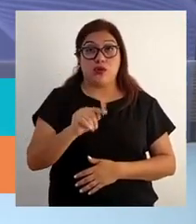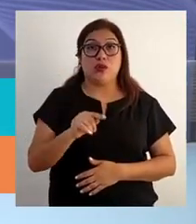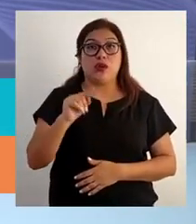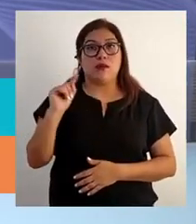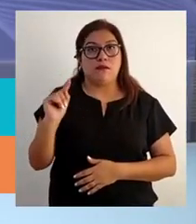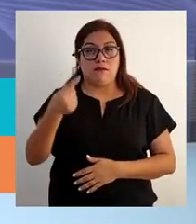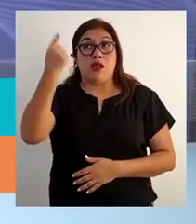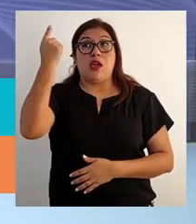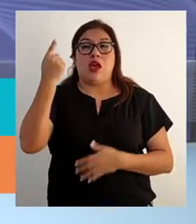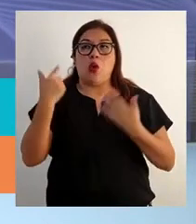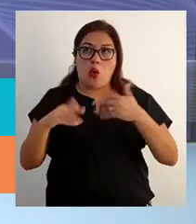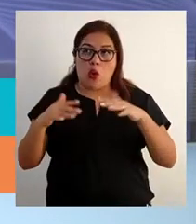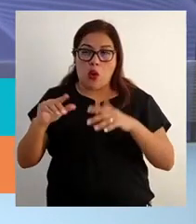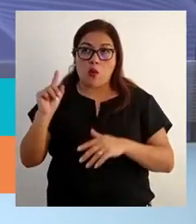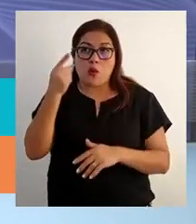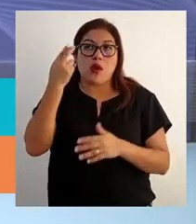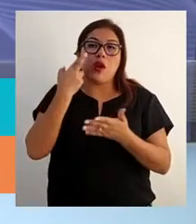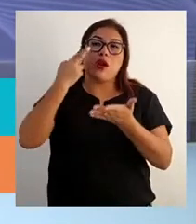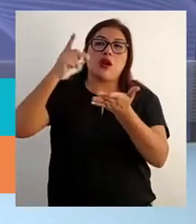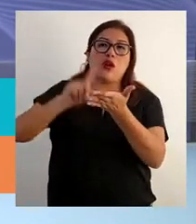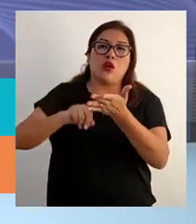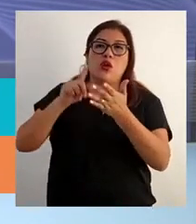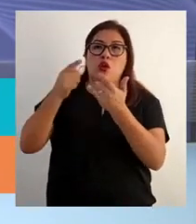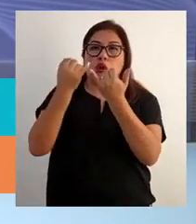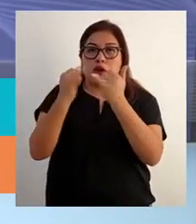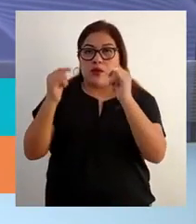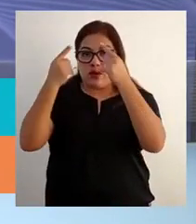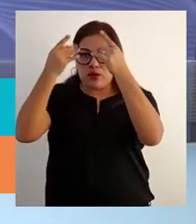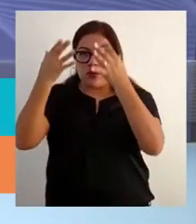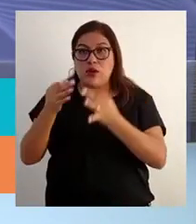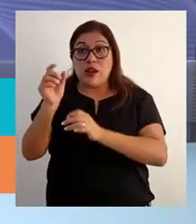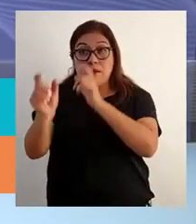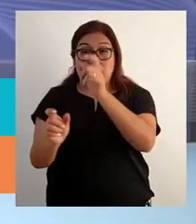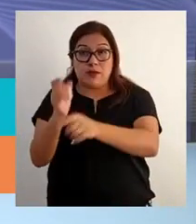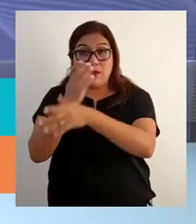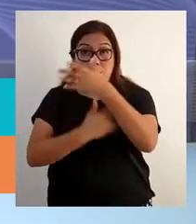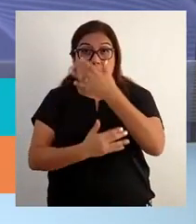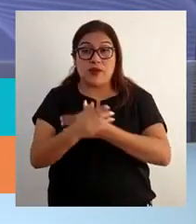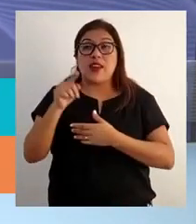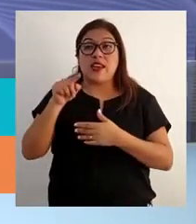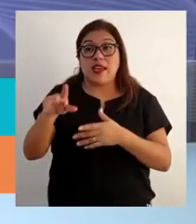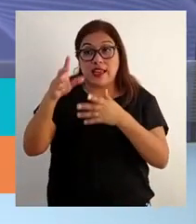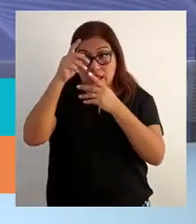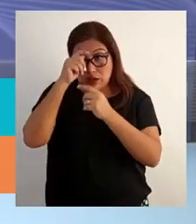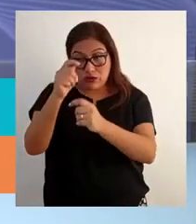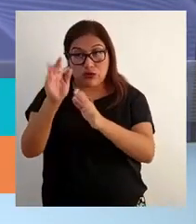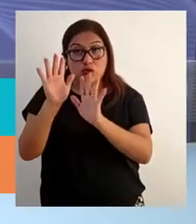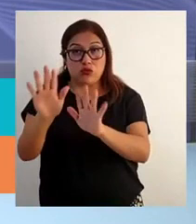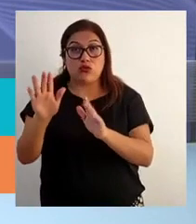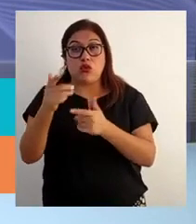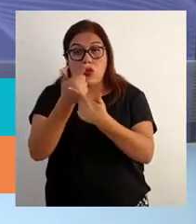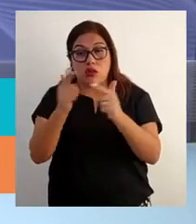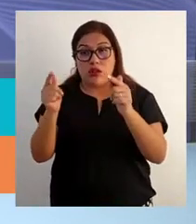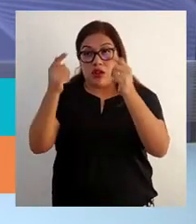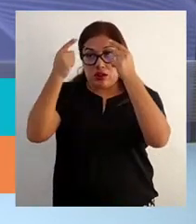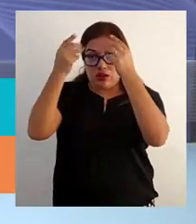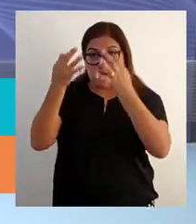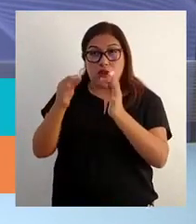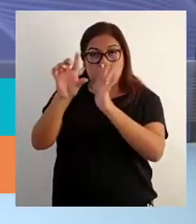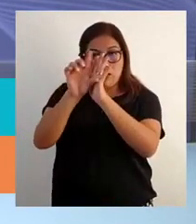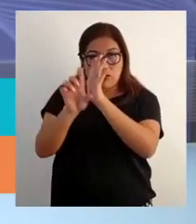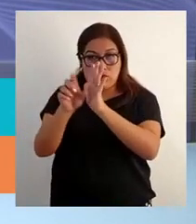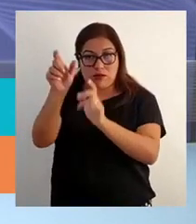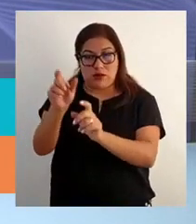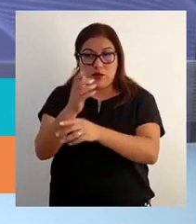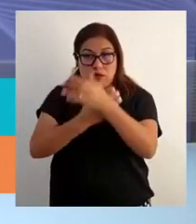en el reconocimiento de la capacidad jurídica a las personas con discapacidad. Este reconocimiento de la capacidad jurídica que es transversal, ¿no? En el